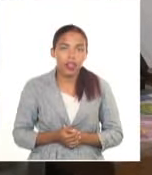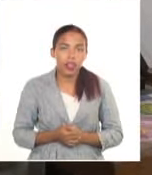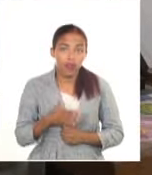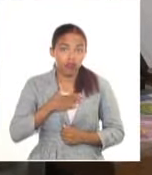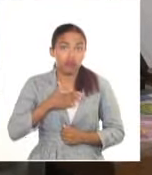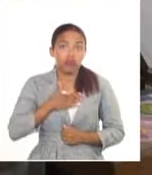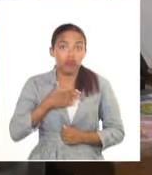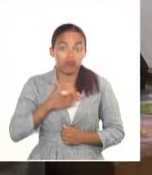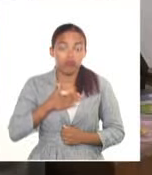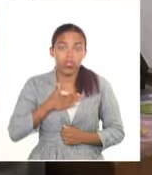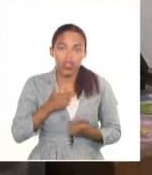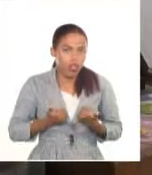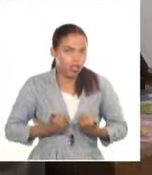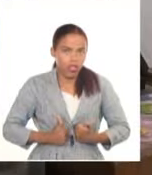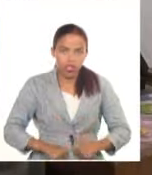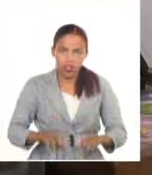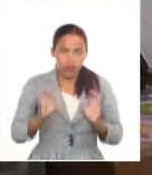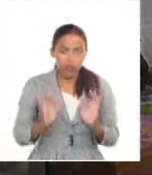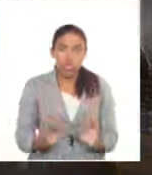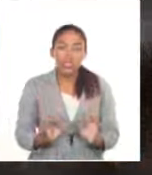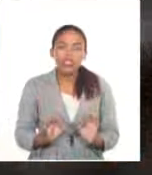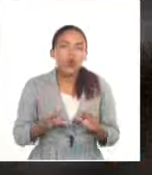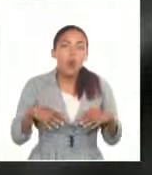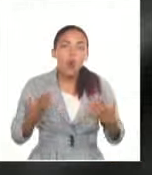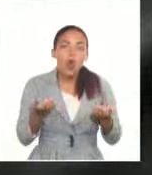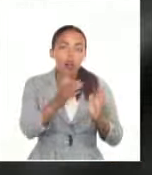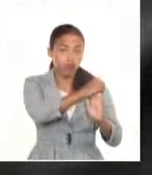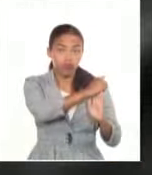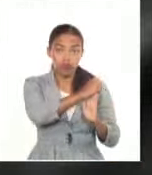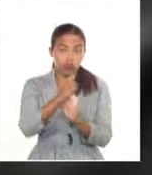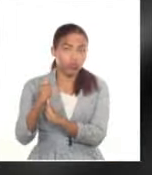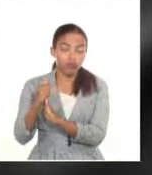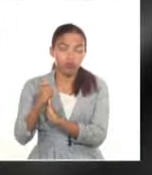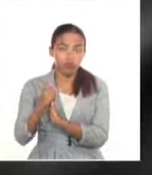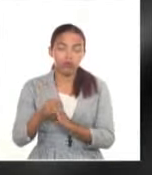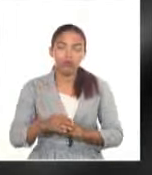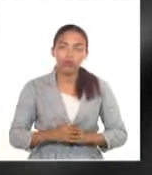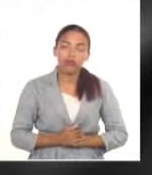lo nació con él, que era dirigente.